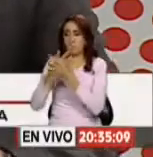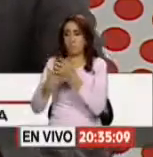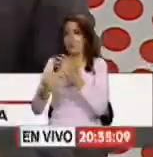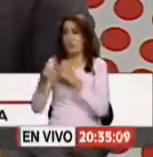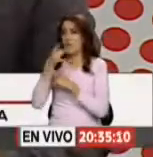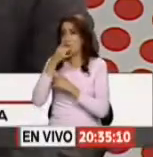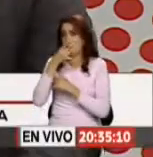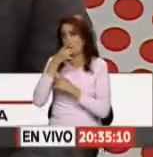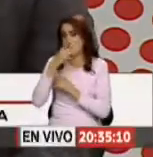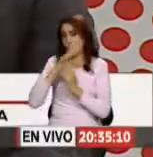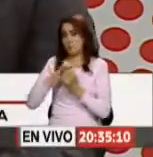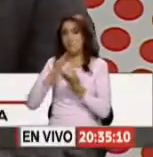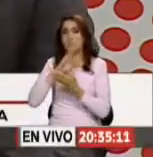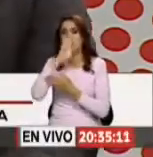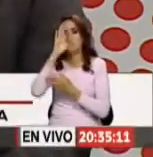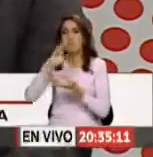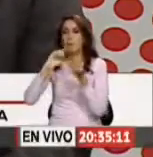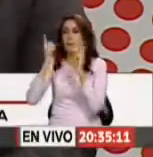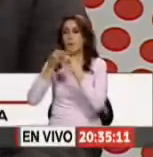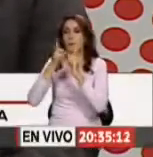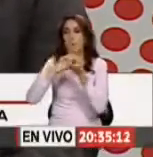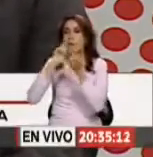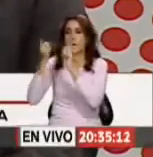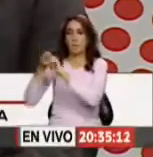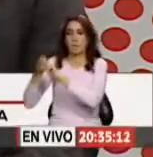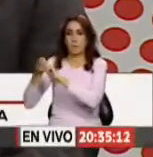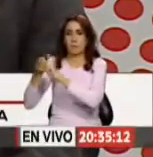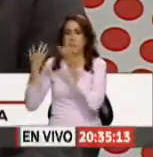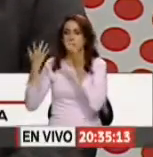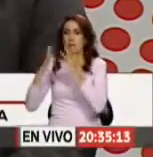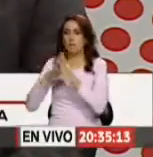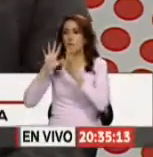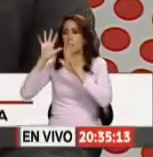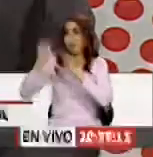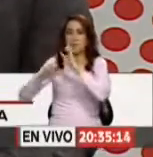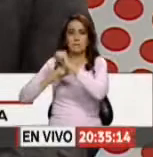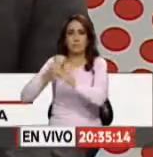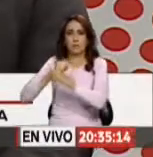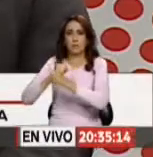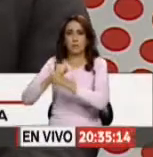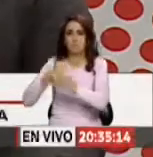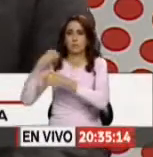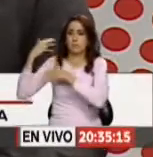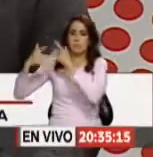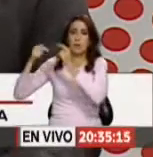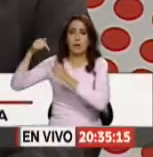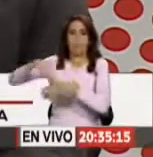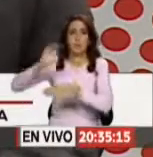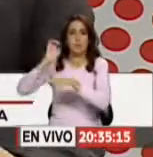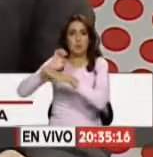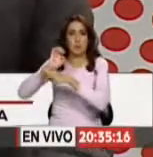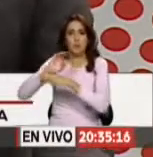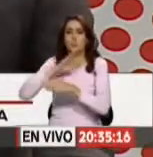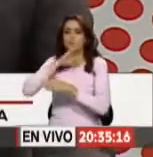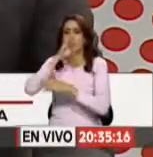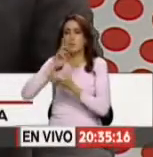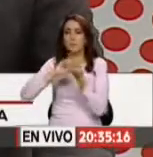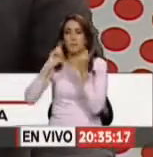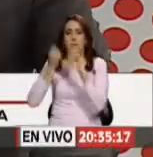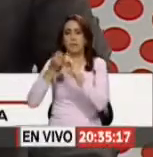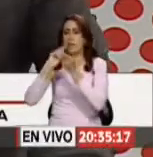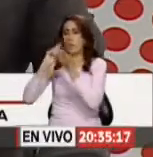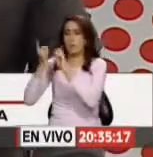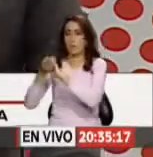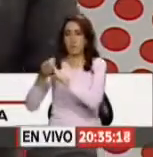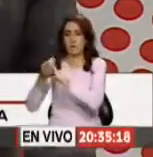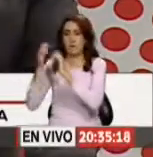relativamente innovadores, hablamos que se encuentran en el mercado 10, 12, 15 años, pero para el Ecuador es algo innovador y no se encuentran